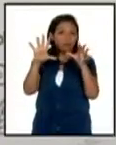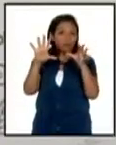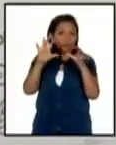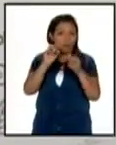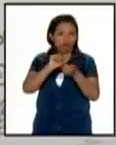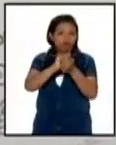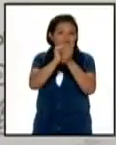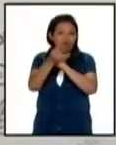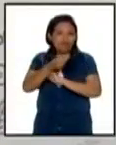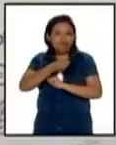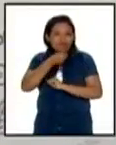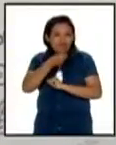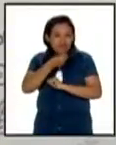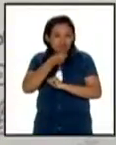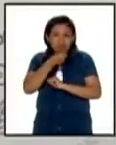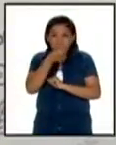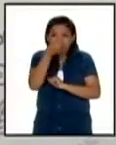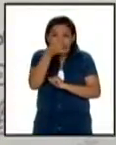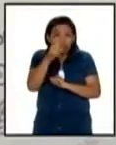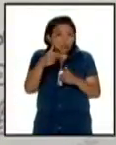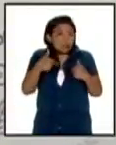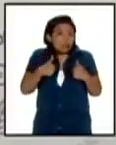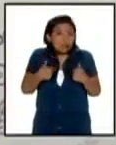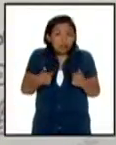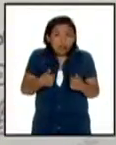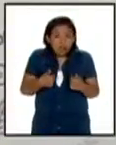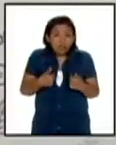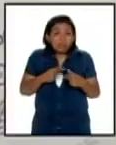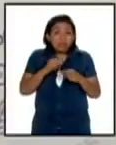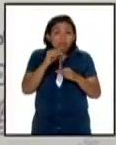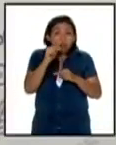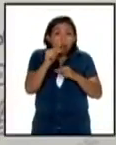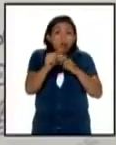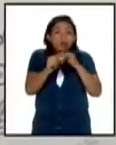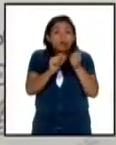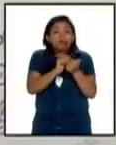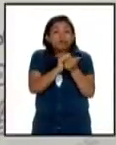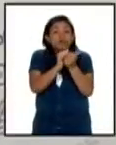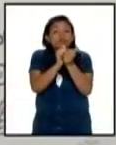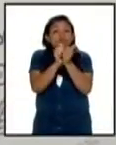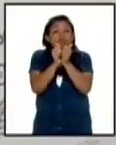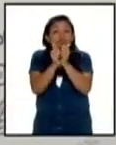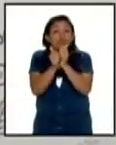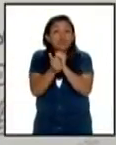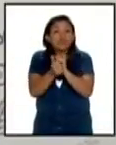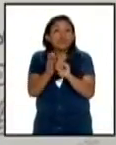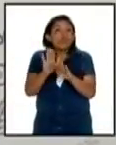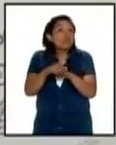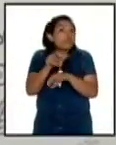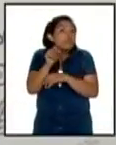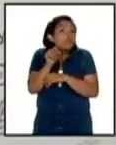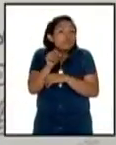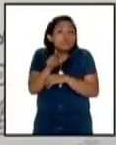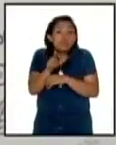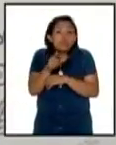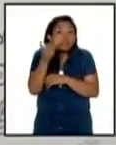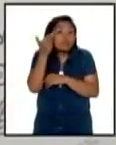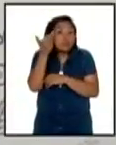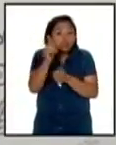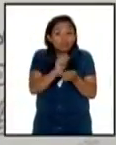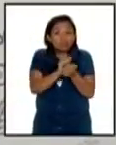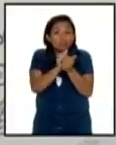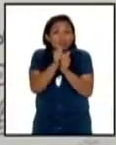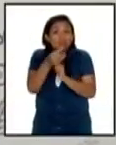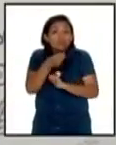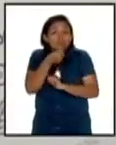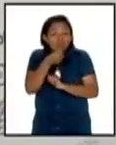humanas que finalmente las vas adquiriendo en su mayoría por la misma situación. Entonces es muy